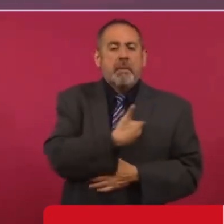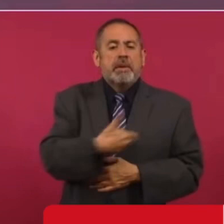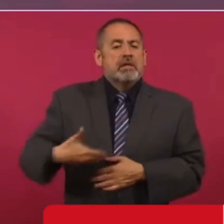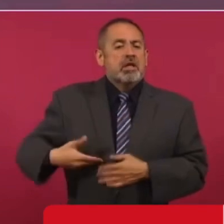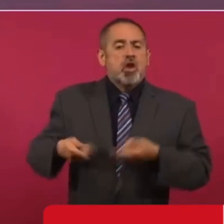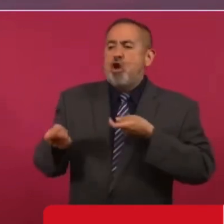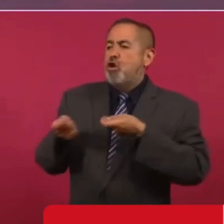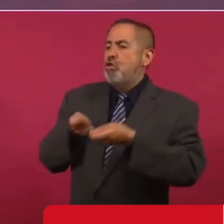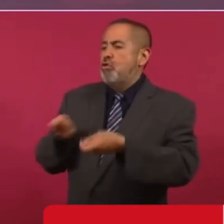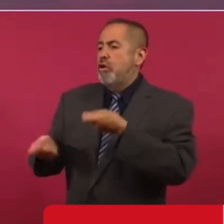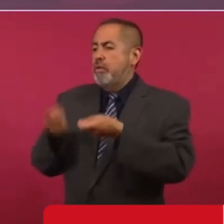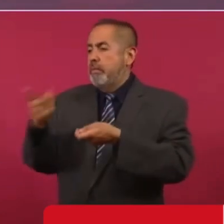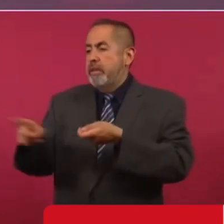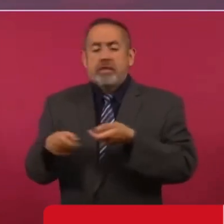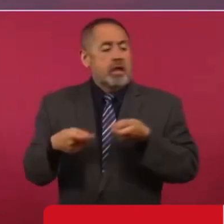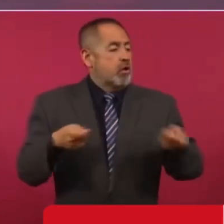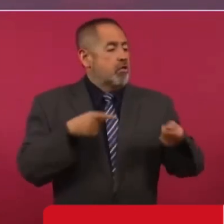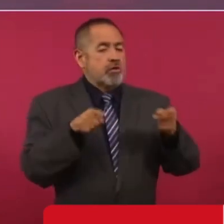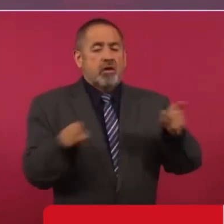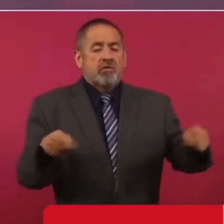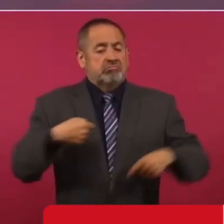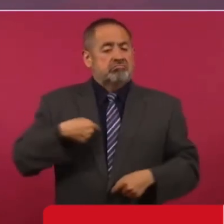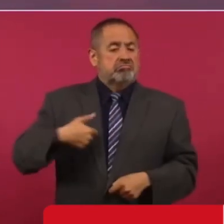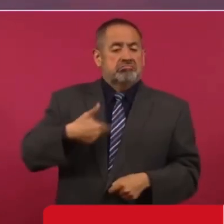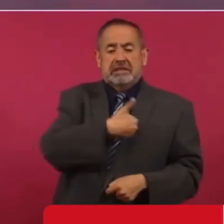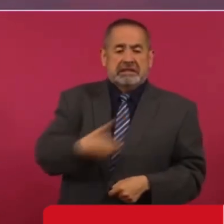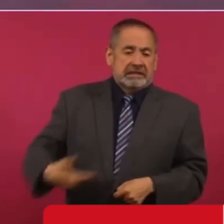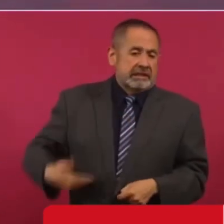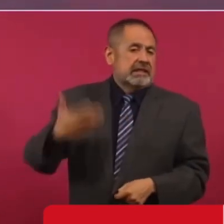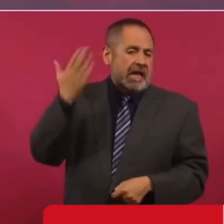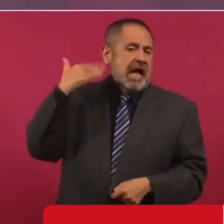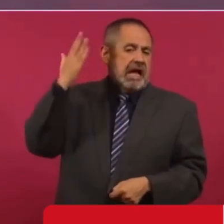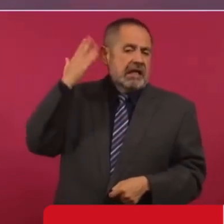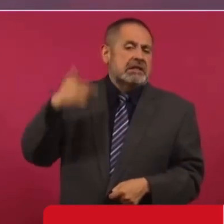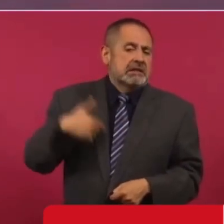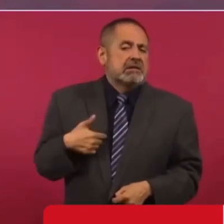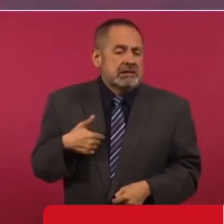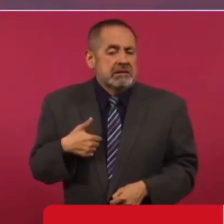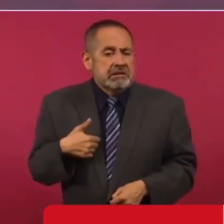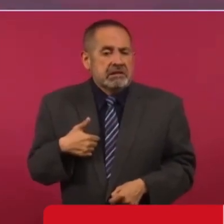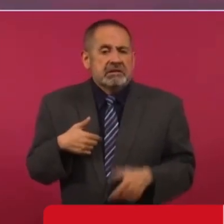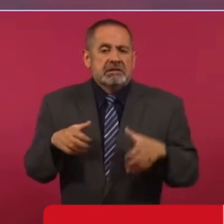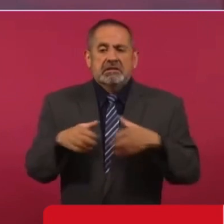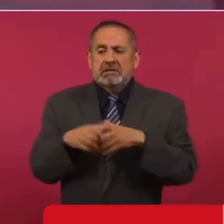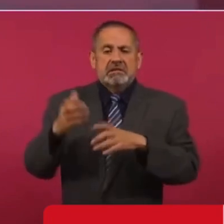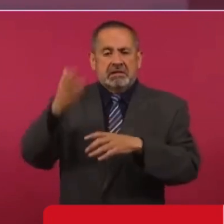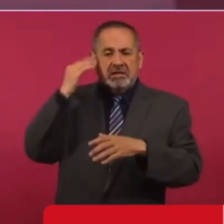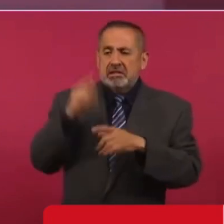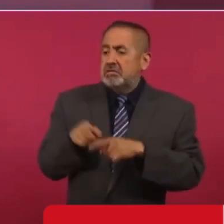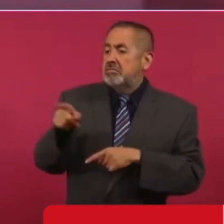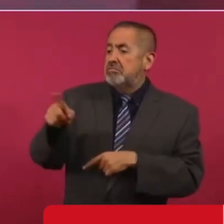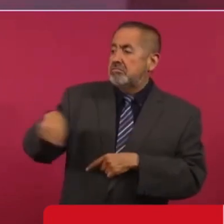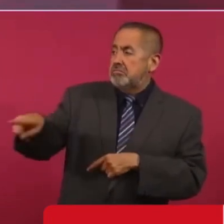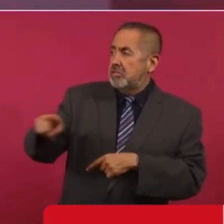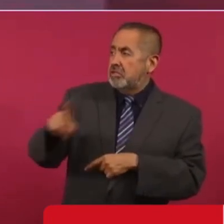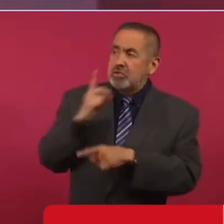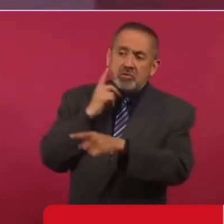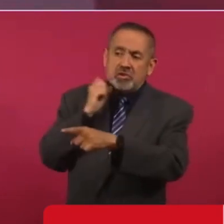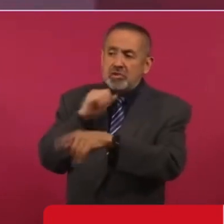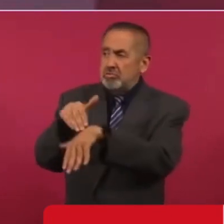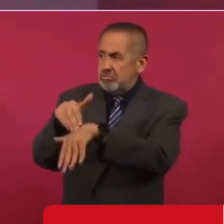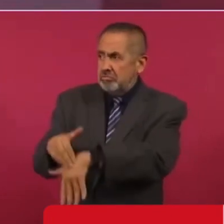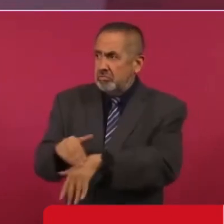presidente, era el ejecutivo. El poder legislativo y el poder judicial